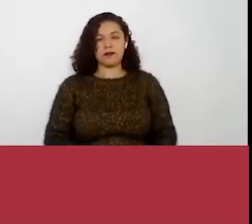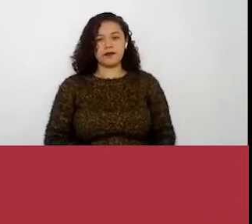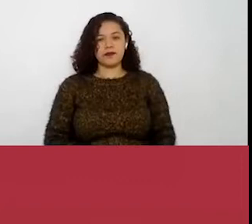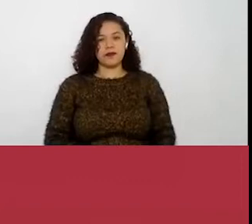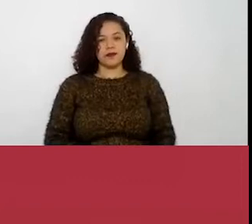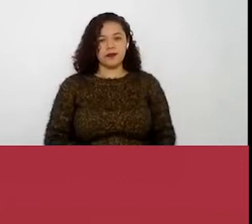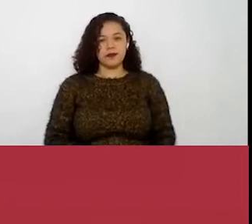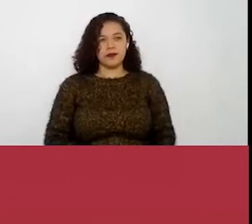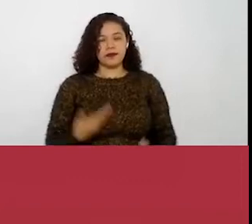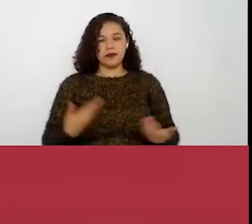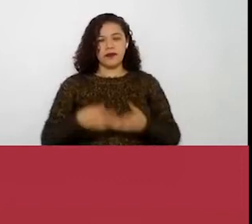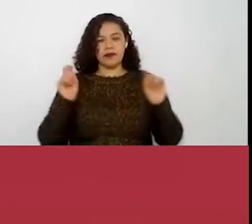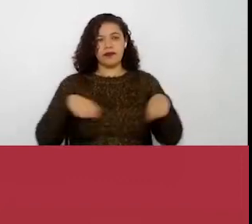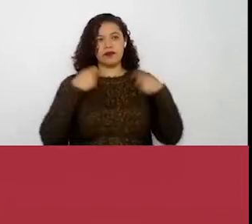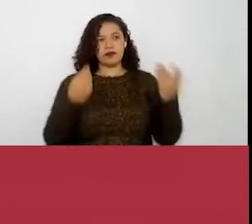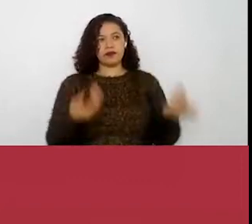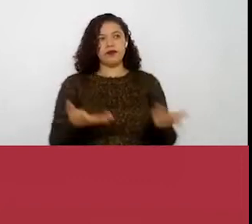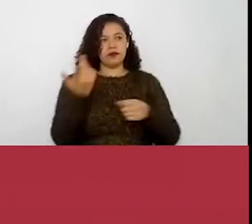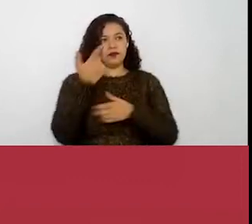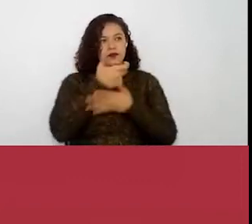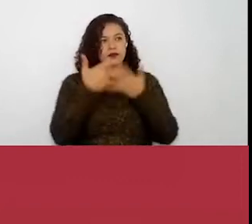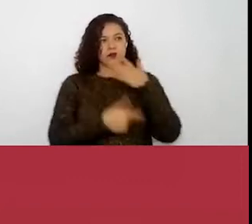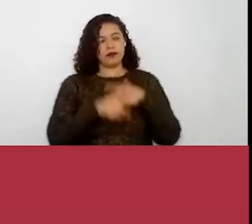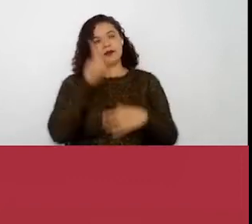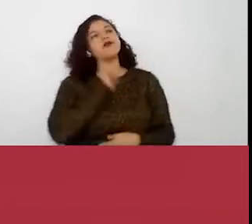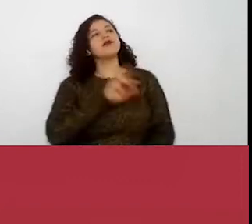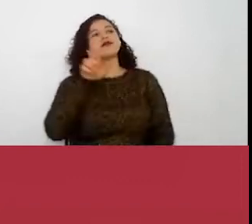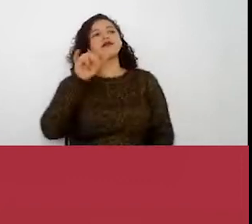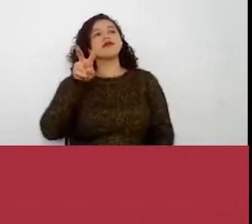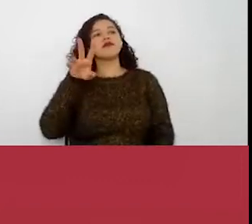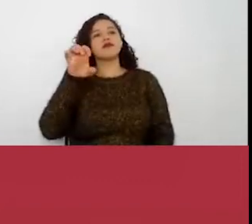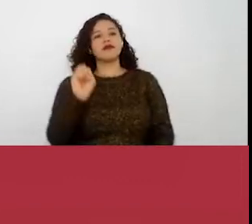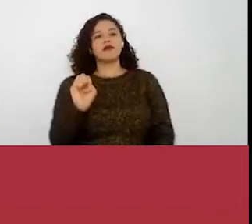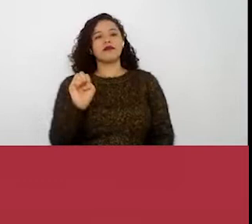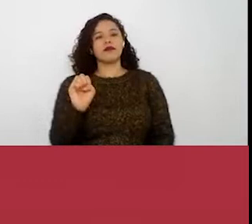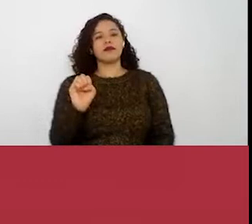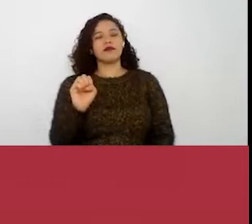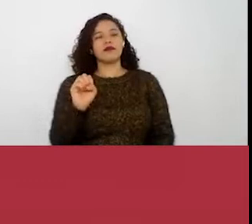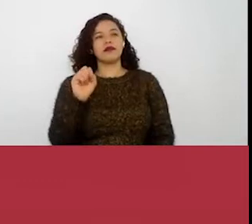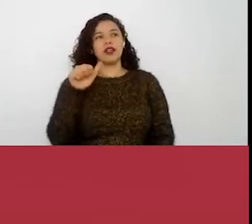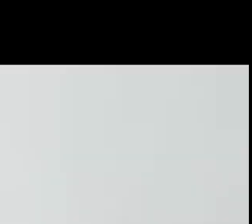cedo el uso de la voz a la contadora review Animals